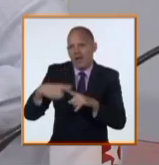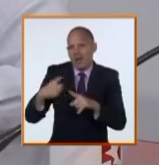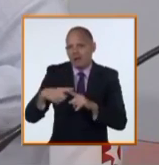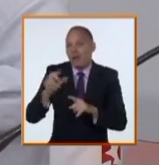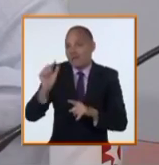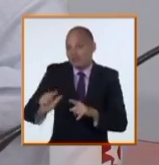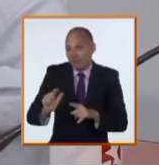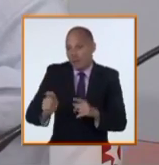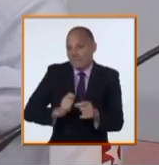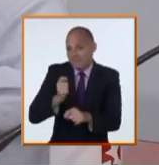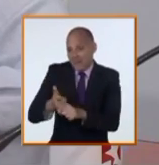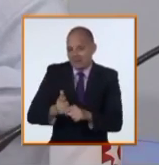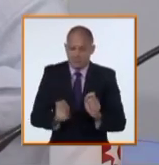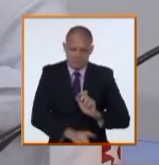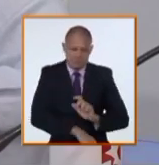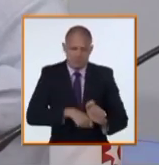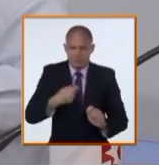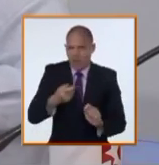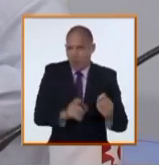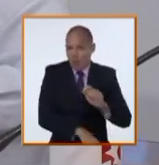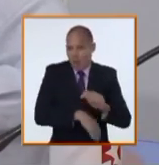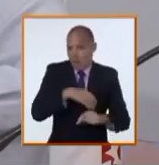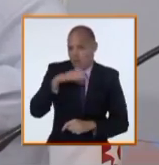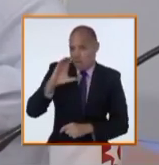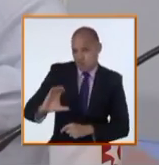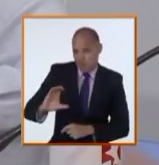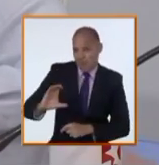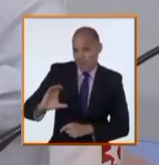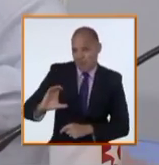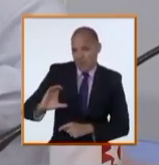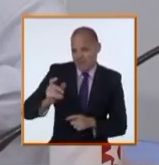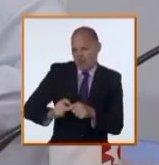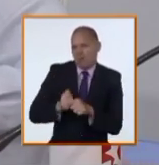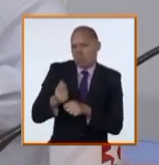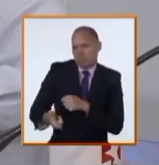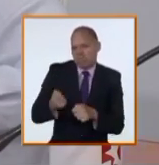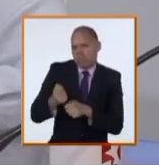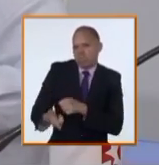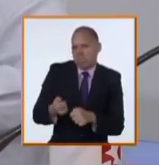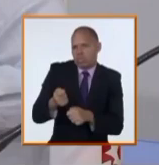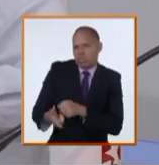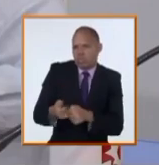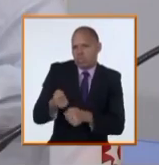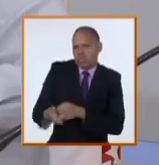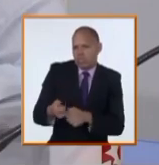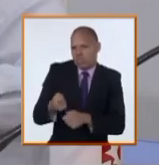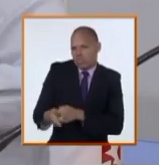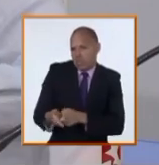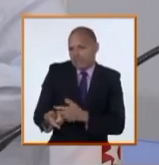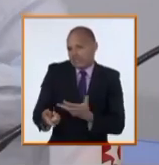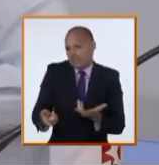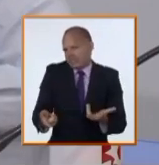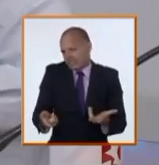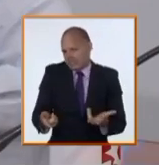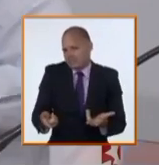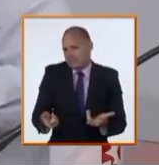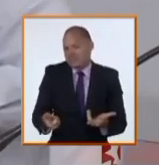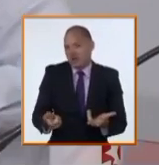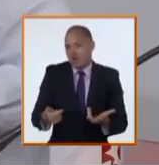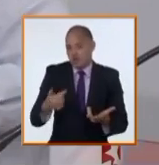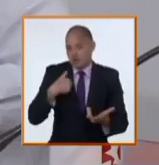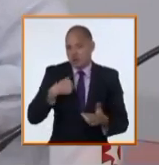a efectuar el pago de varios integrantes de la familia realmente las sumas de dinero eran considerables y para uno tesa